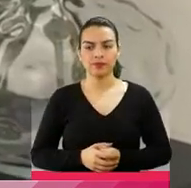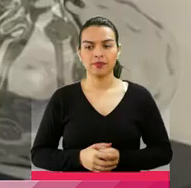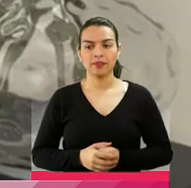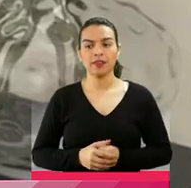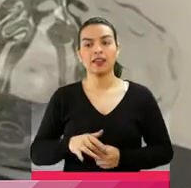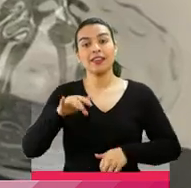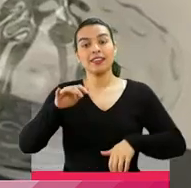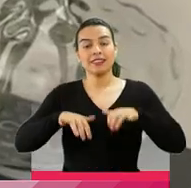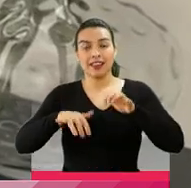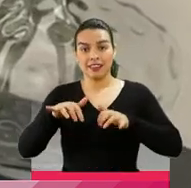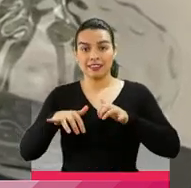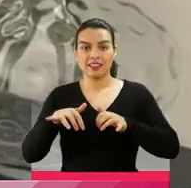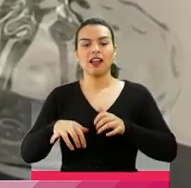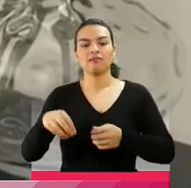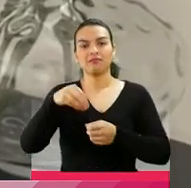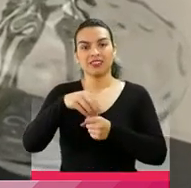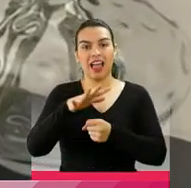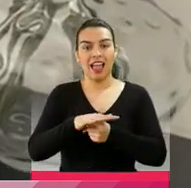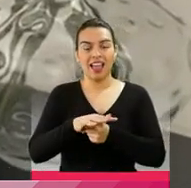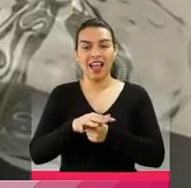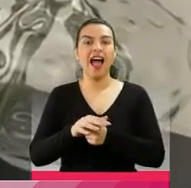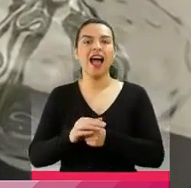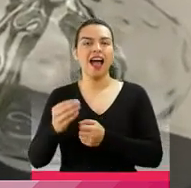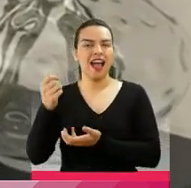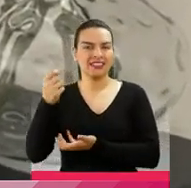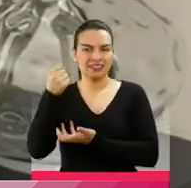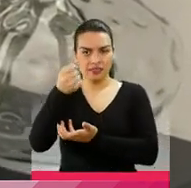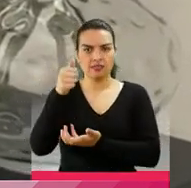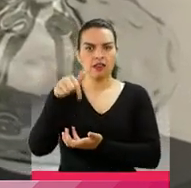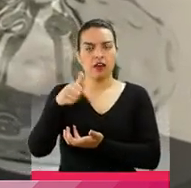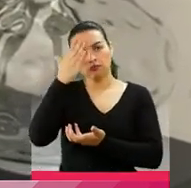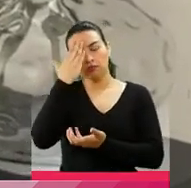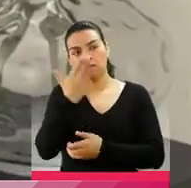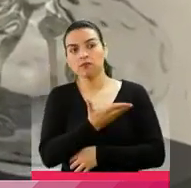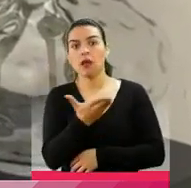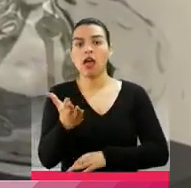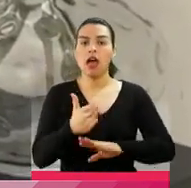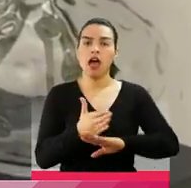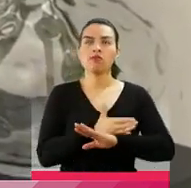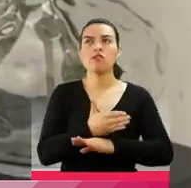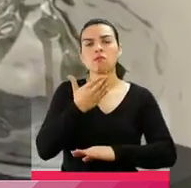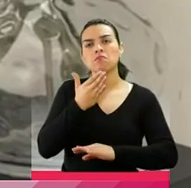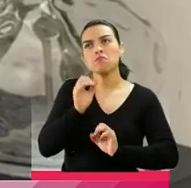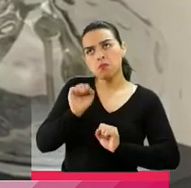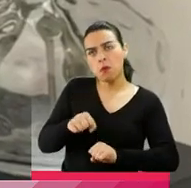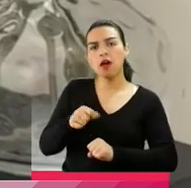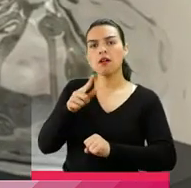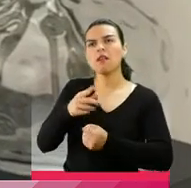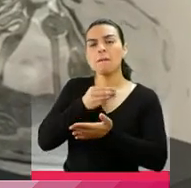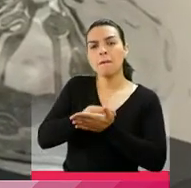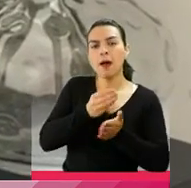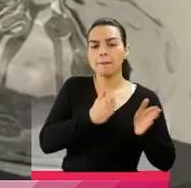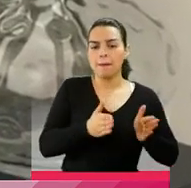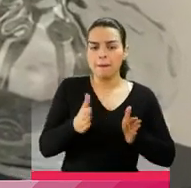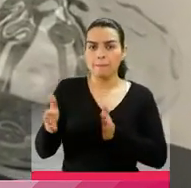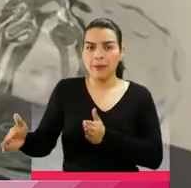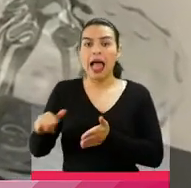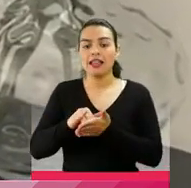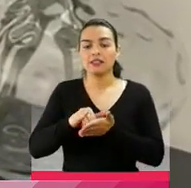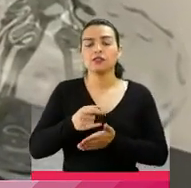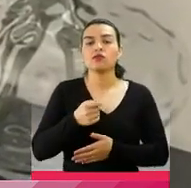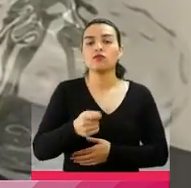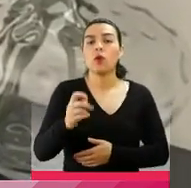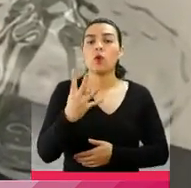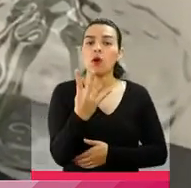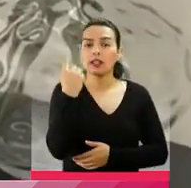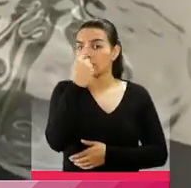Hacienda invita a todos sus contribuyentes que se acogieron al sistema de pago por cuotas a cancelar su segunda cuota este viernes 4 de septiembre de